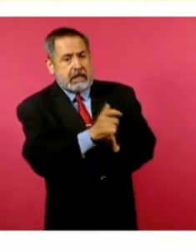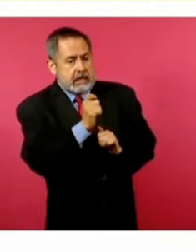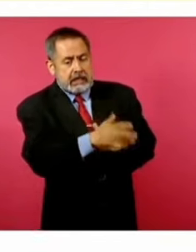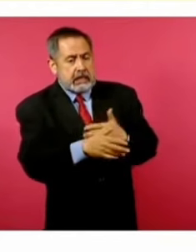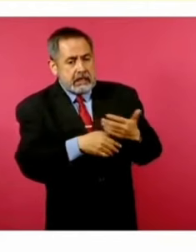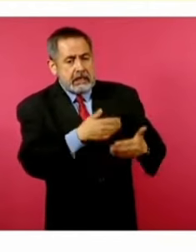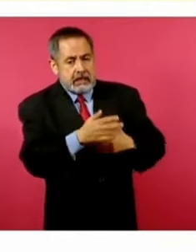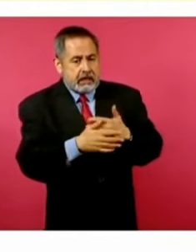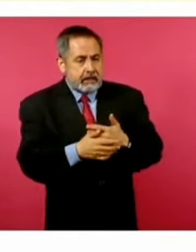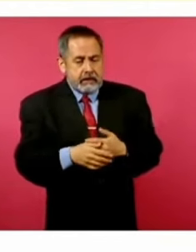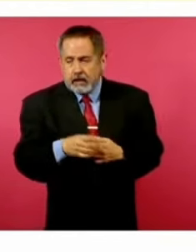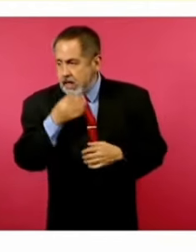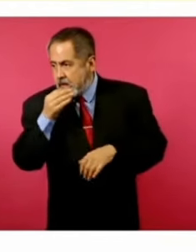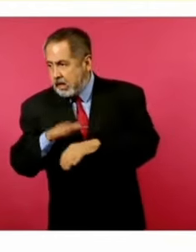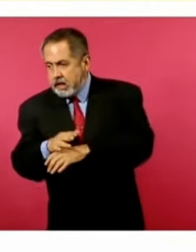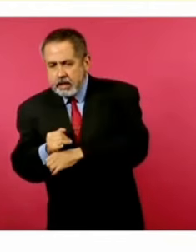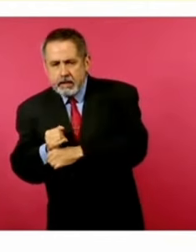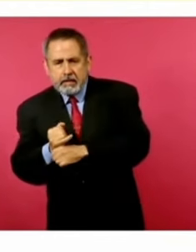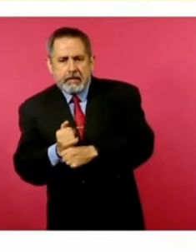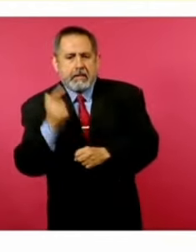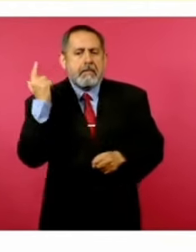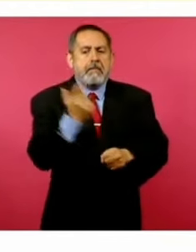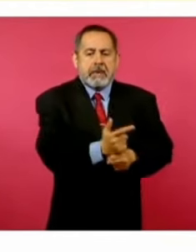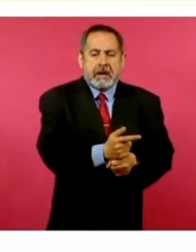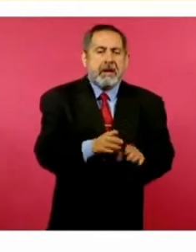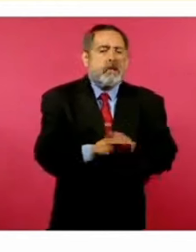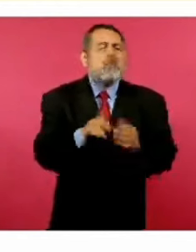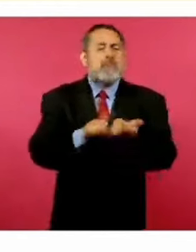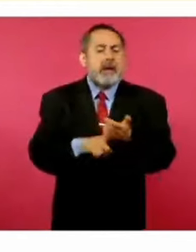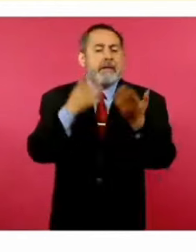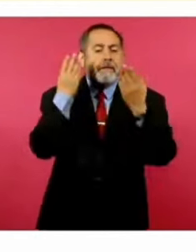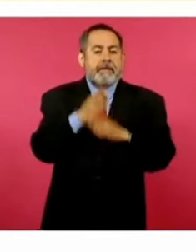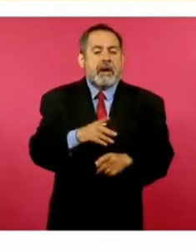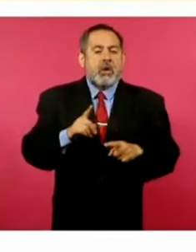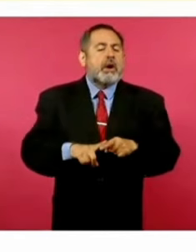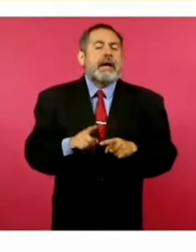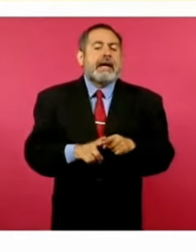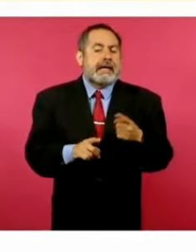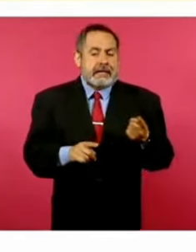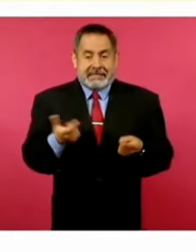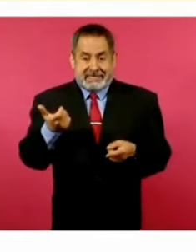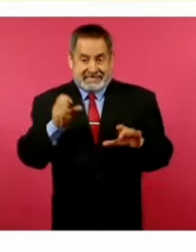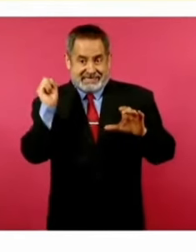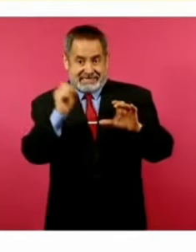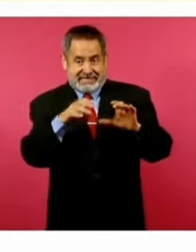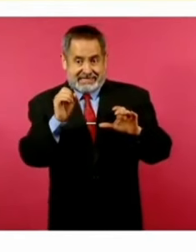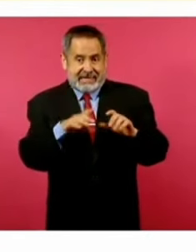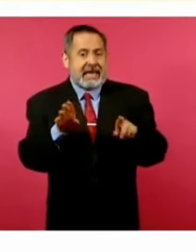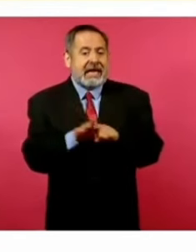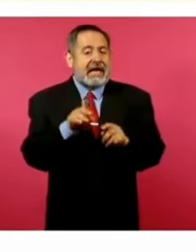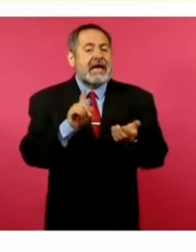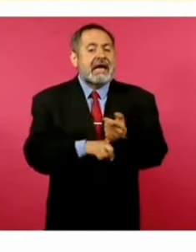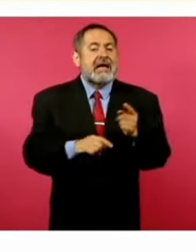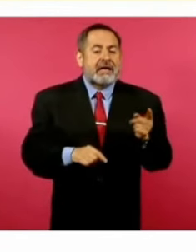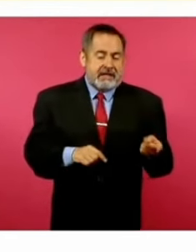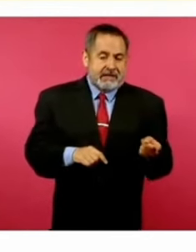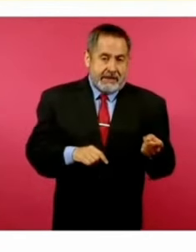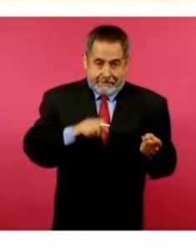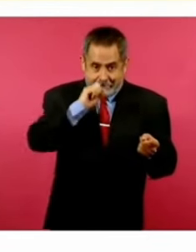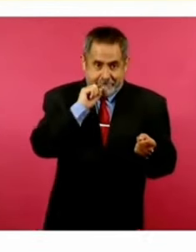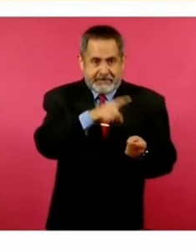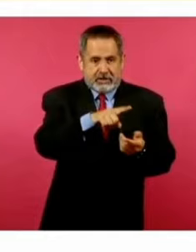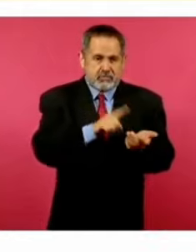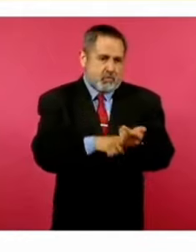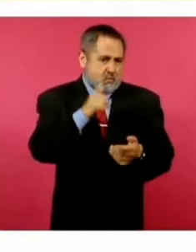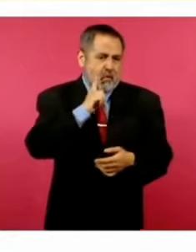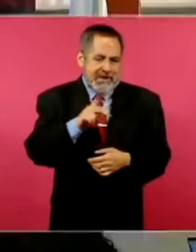derivado de los actos de investigación se identificó que la cuenta bancaria donde se hizo el depósito correspondía precisamente a